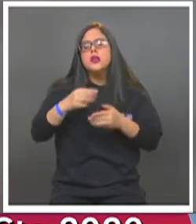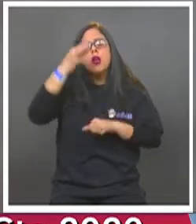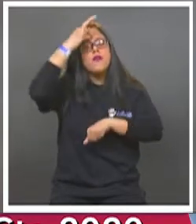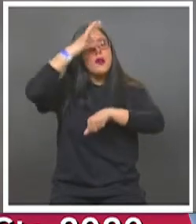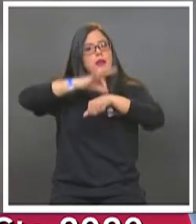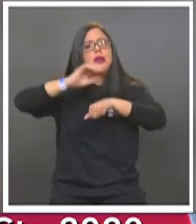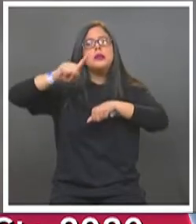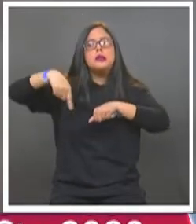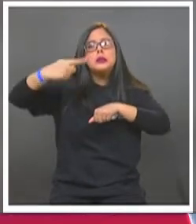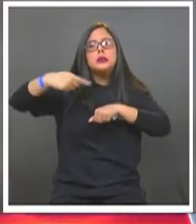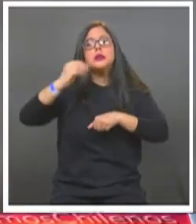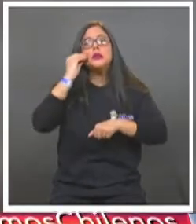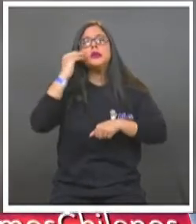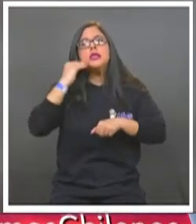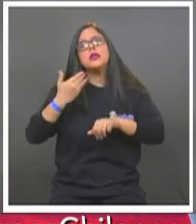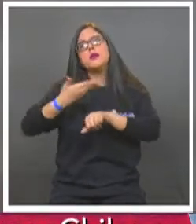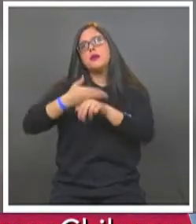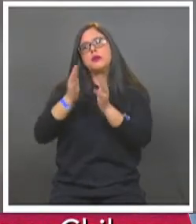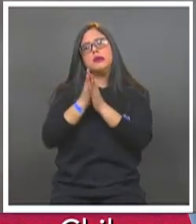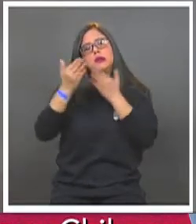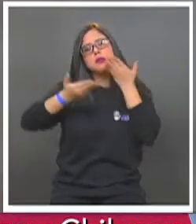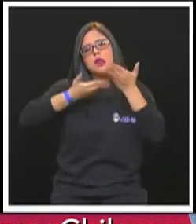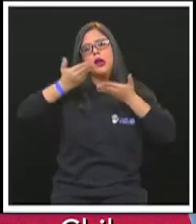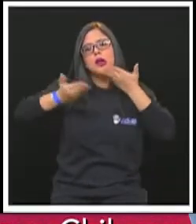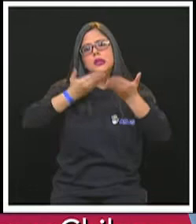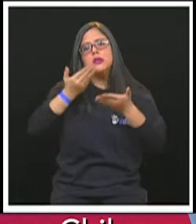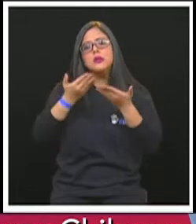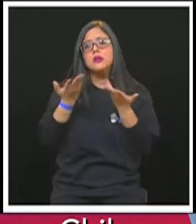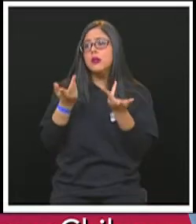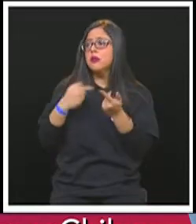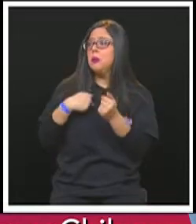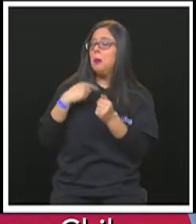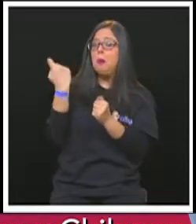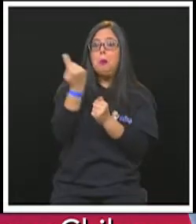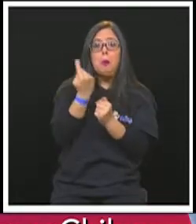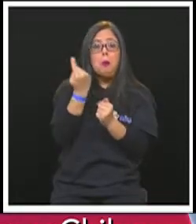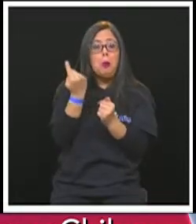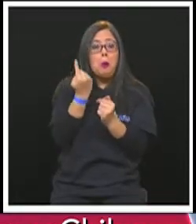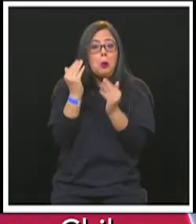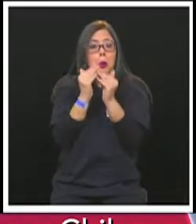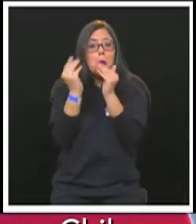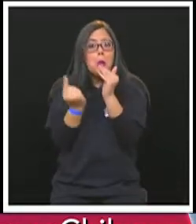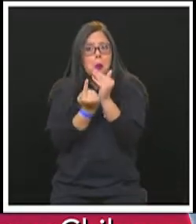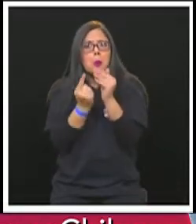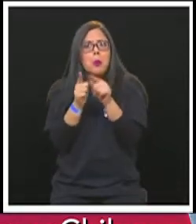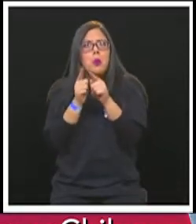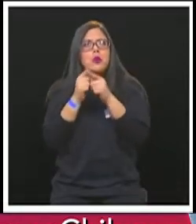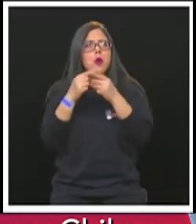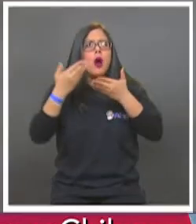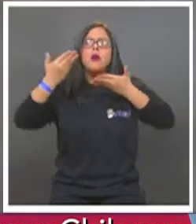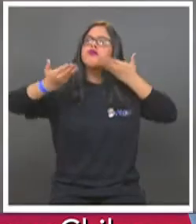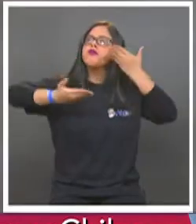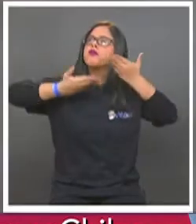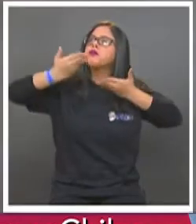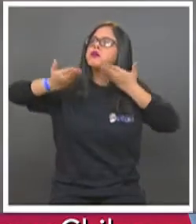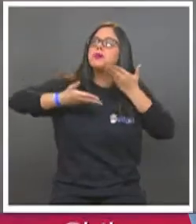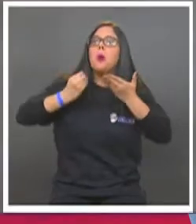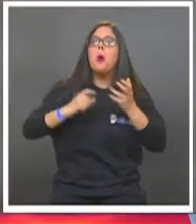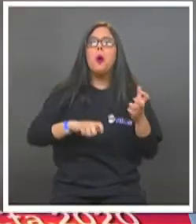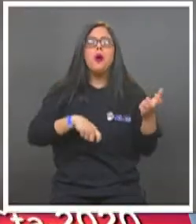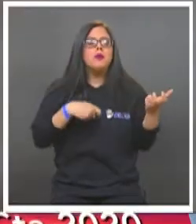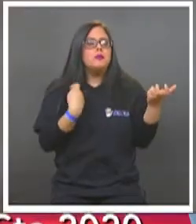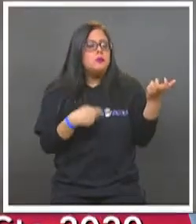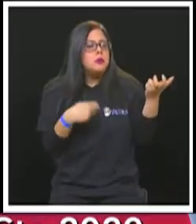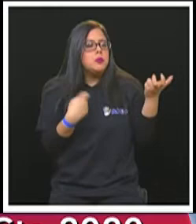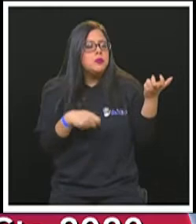y su nieta me pidió esa canción. Y en ese momento estaba solo, pues. Entonces lo hacía a capela o lo hacía con mi guitarra rasgueada,